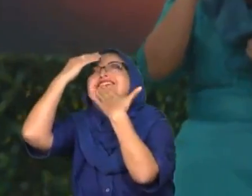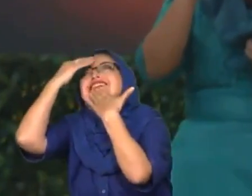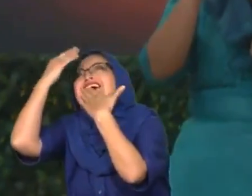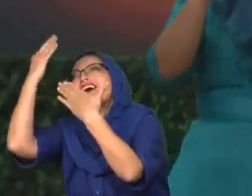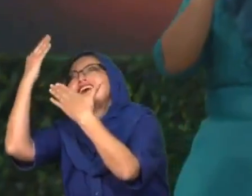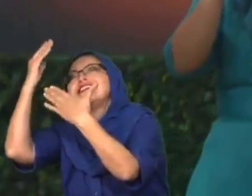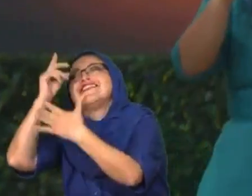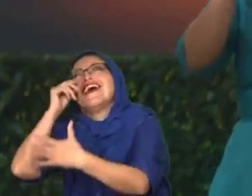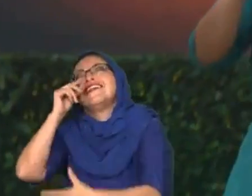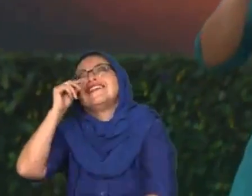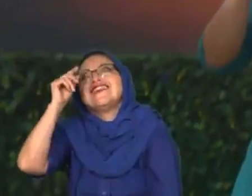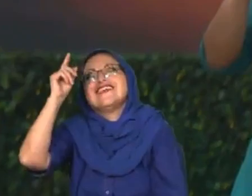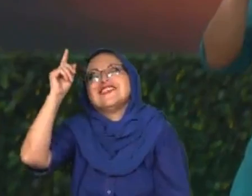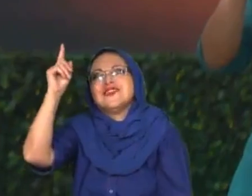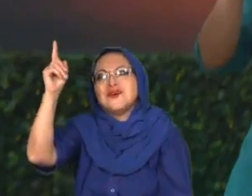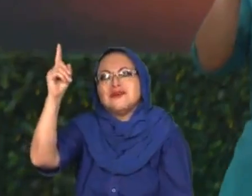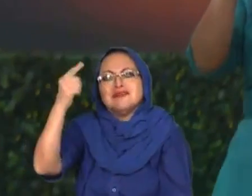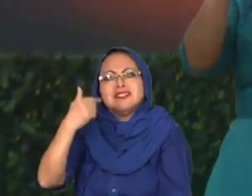Jesús,